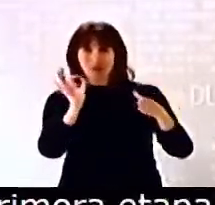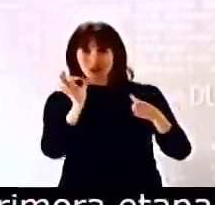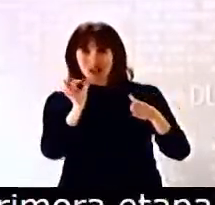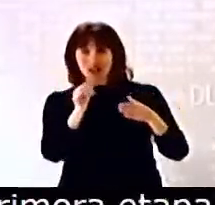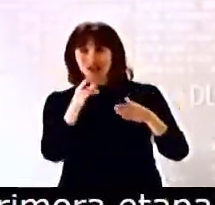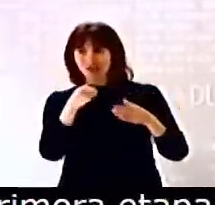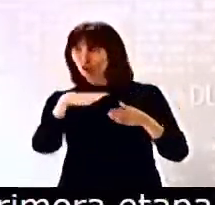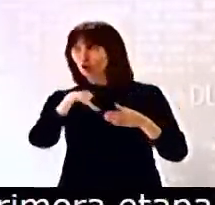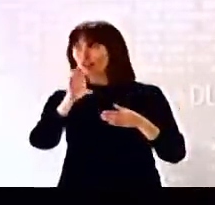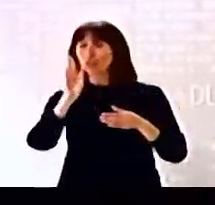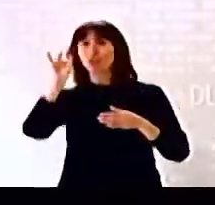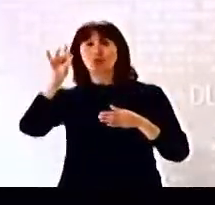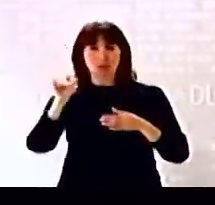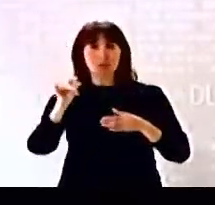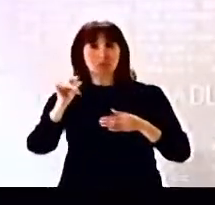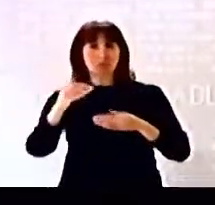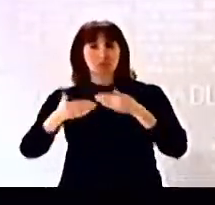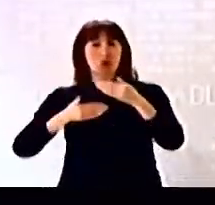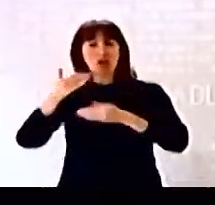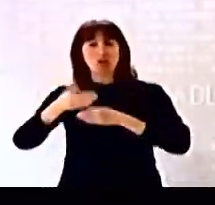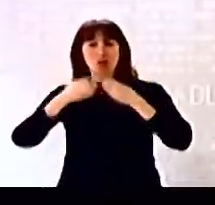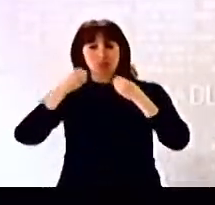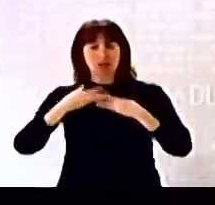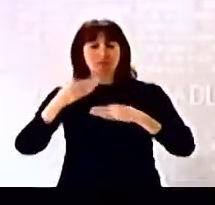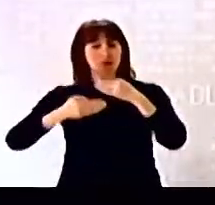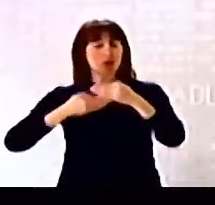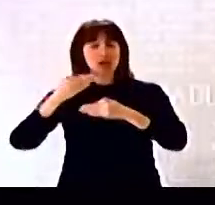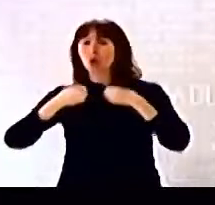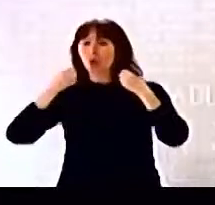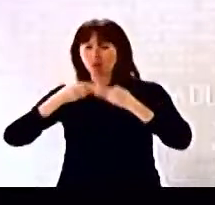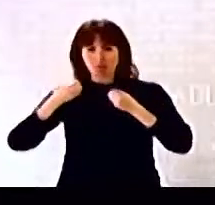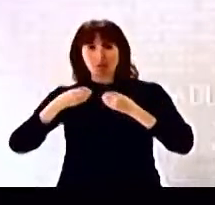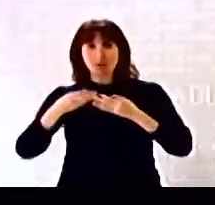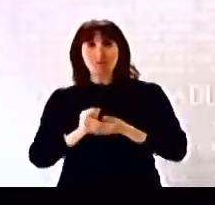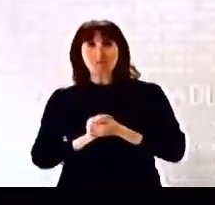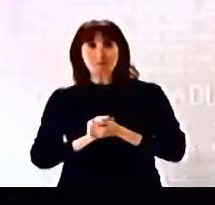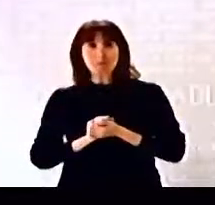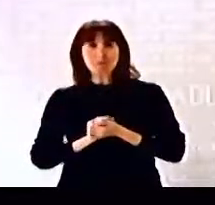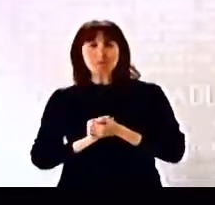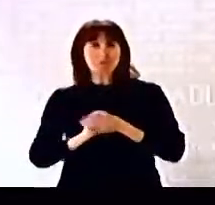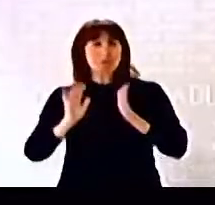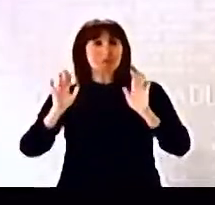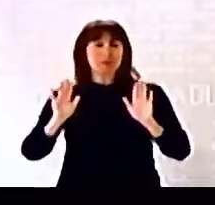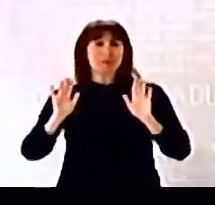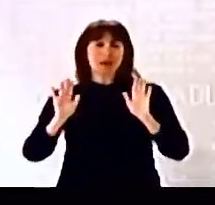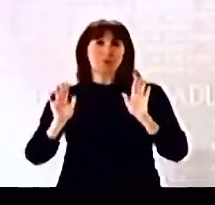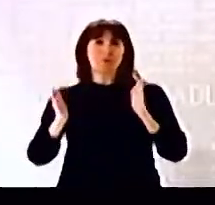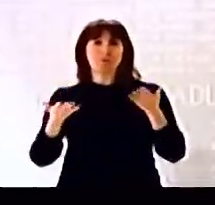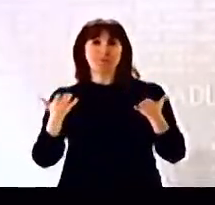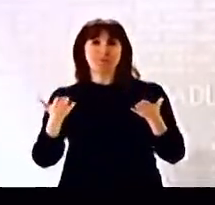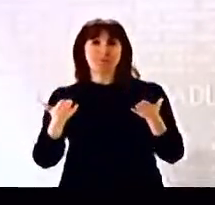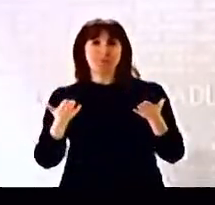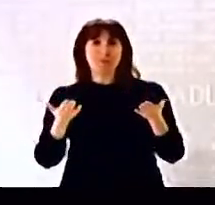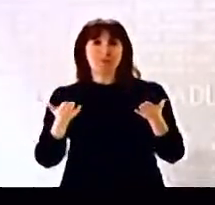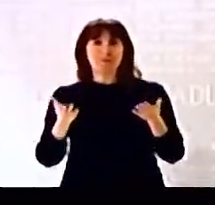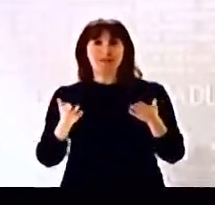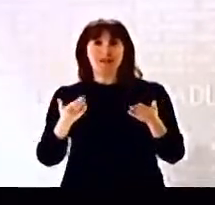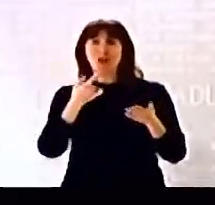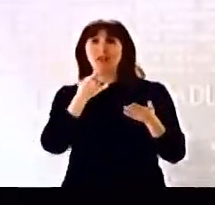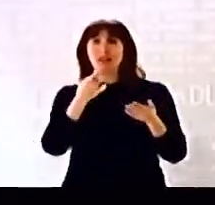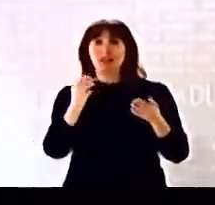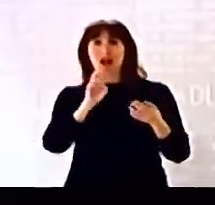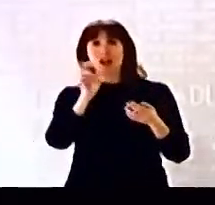Sí, entiendo que vamos a buen ritmo. Entiendo que vamos a buen ritmo. No obstante, lo decía en